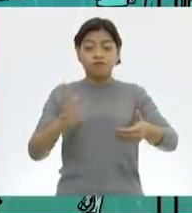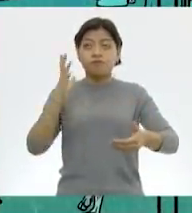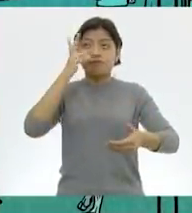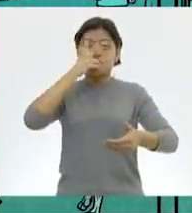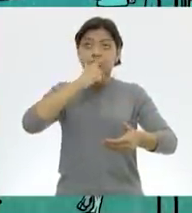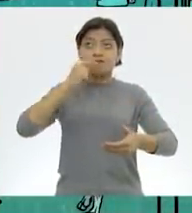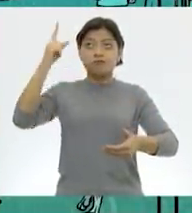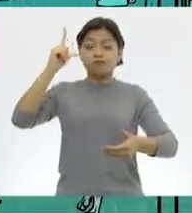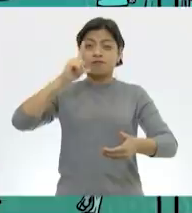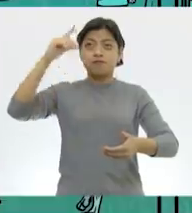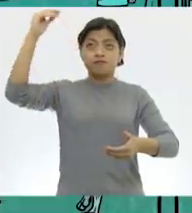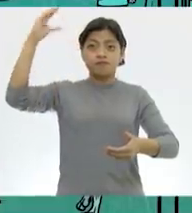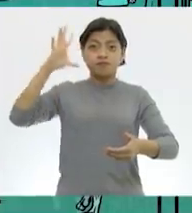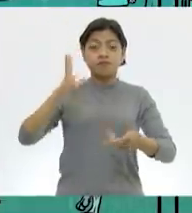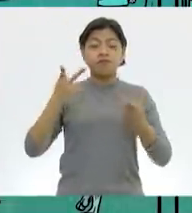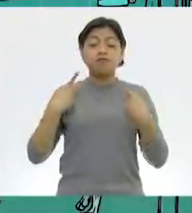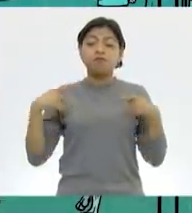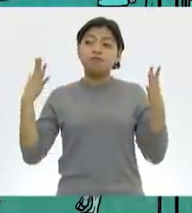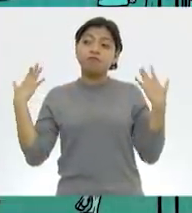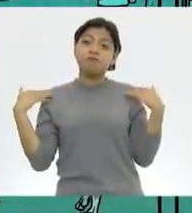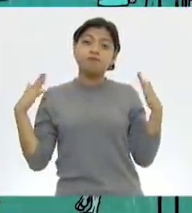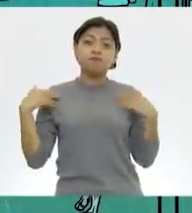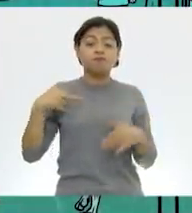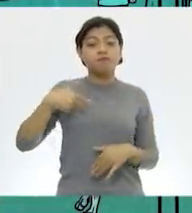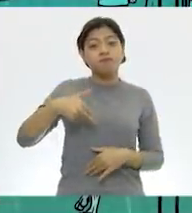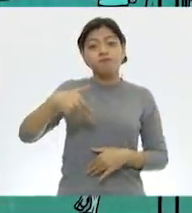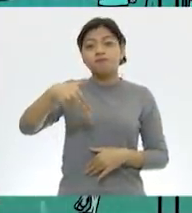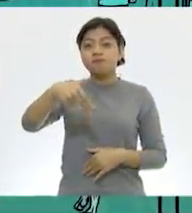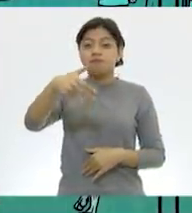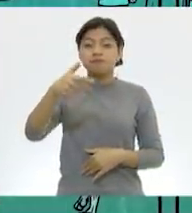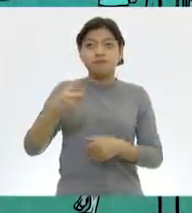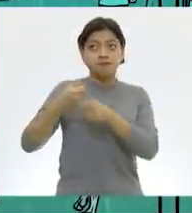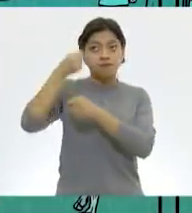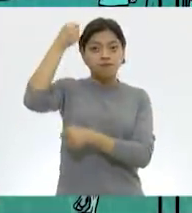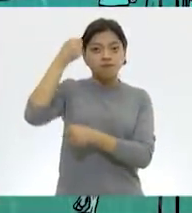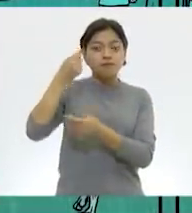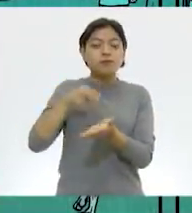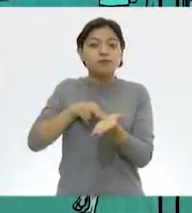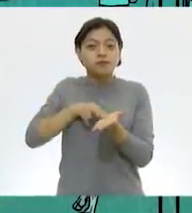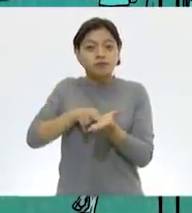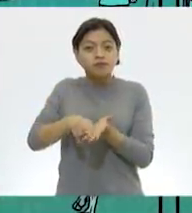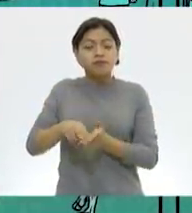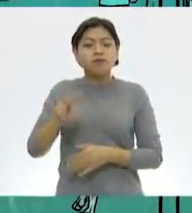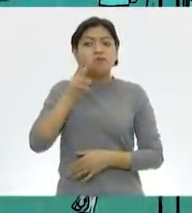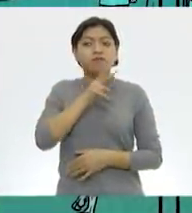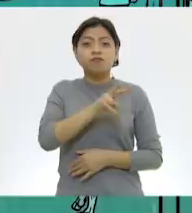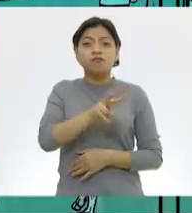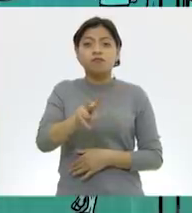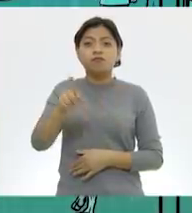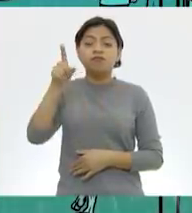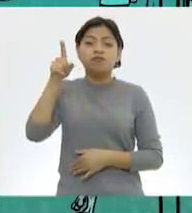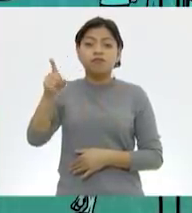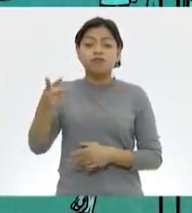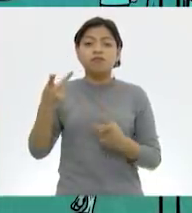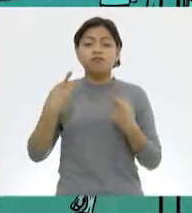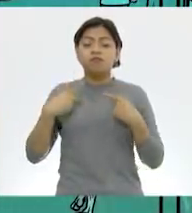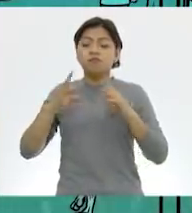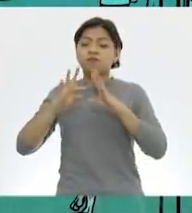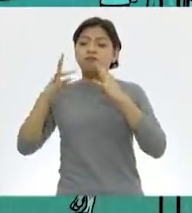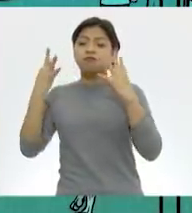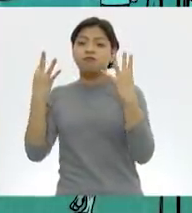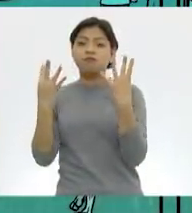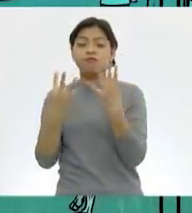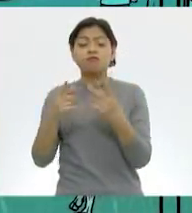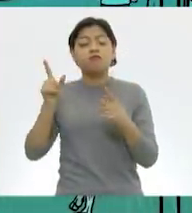gente paseaba con lentitud bajo los paraguas negros. Una plazoleta muy triste en la cual tocaba una banda y los